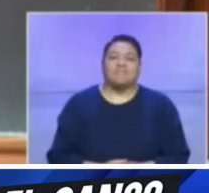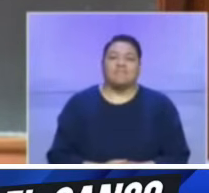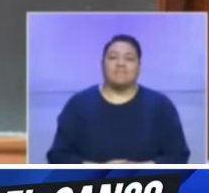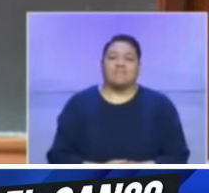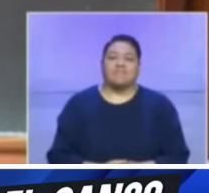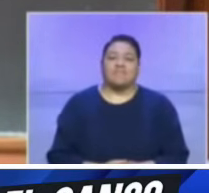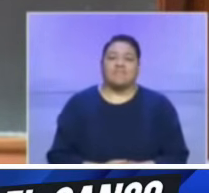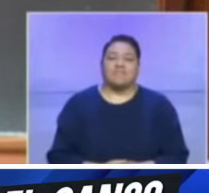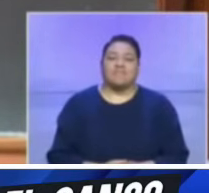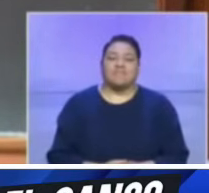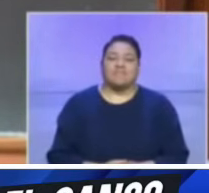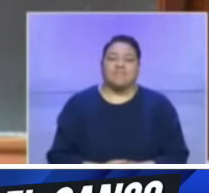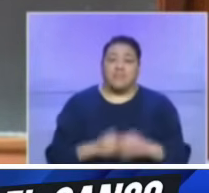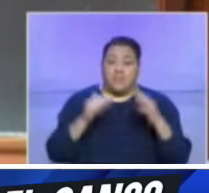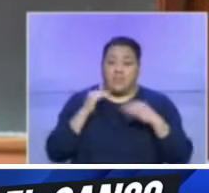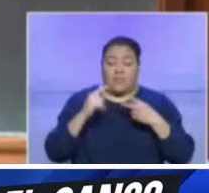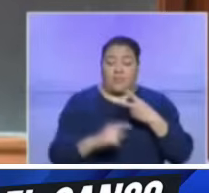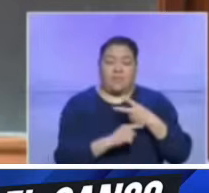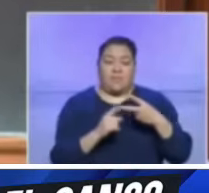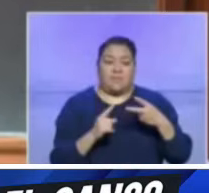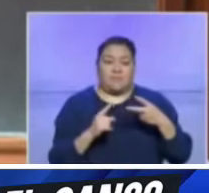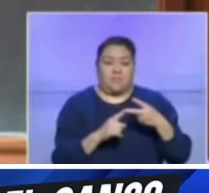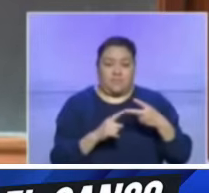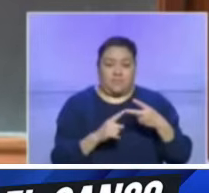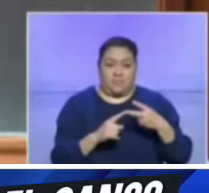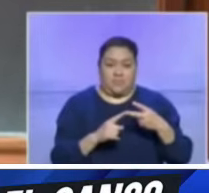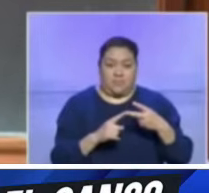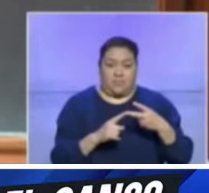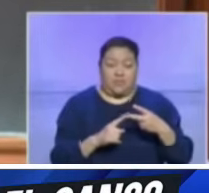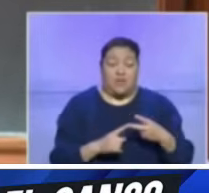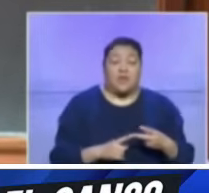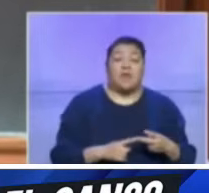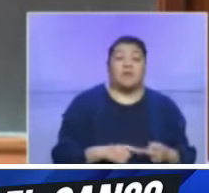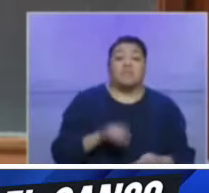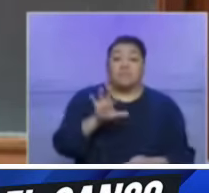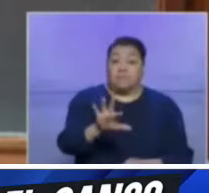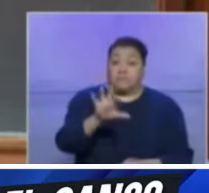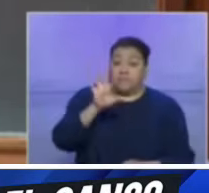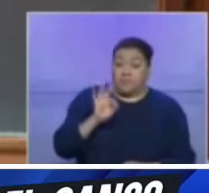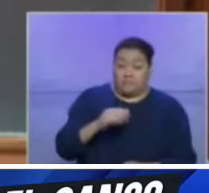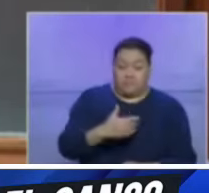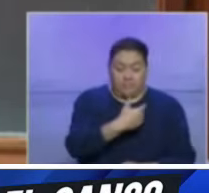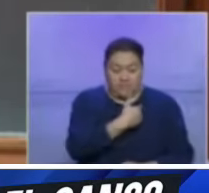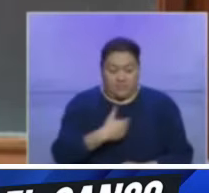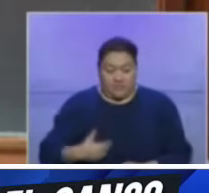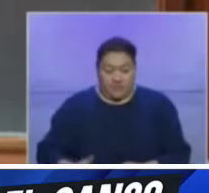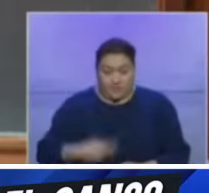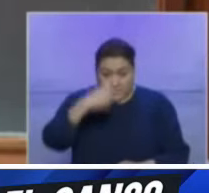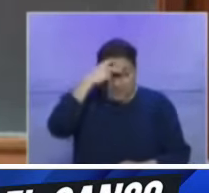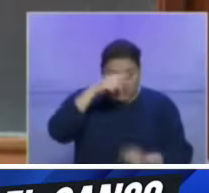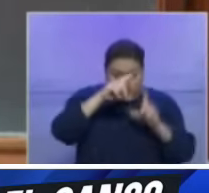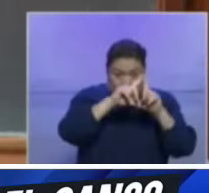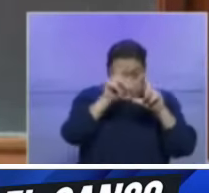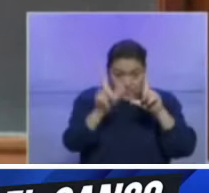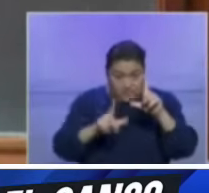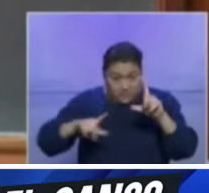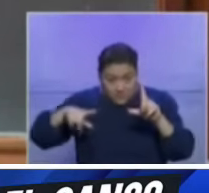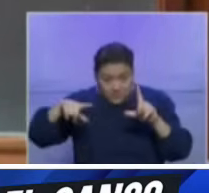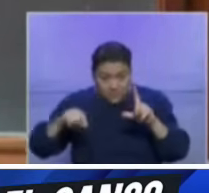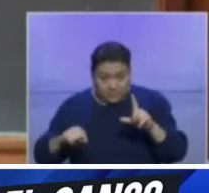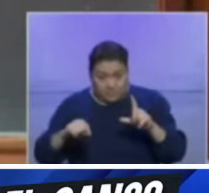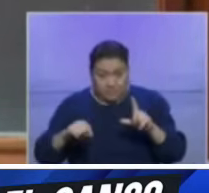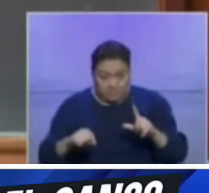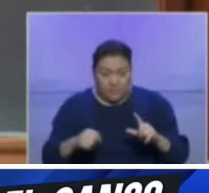Mexicanos. Segundo, la elección de la presidenta de los Estados Unidos Mexicanos